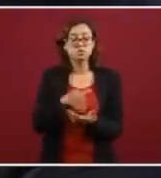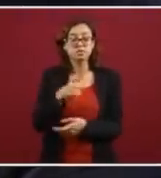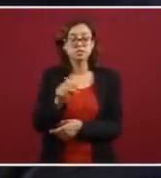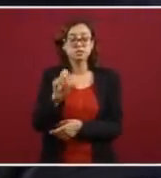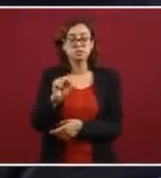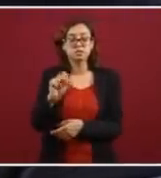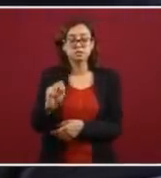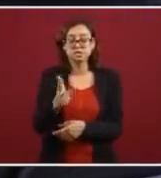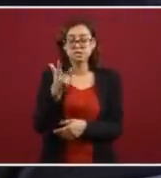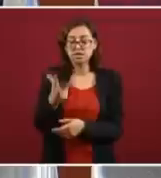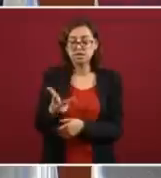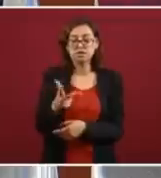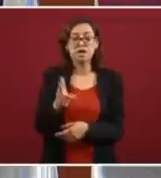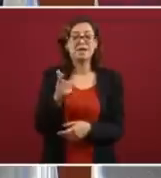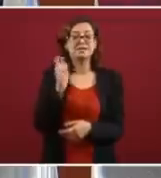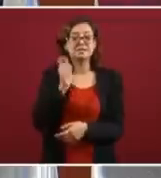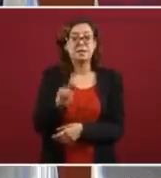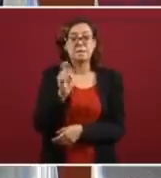8.168, es decir, el